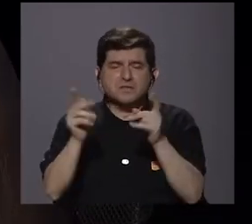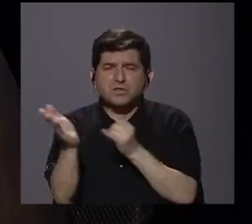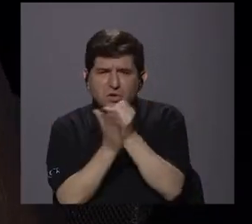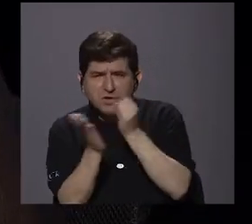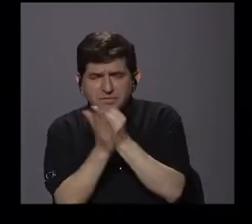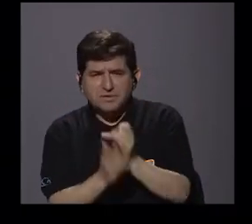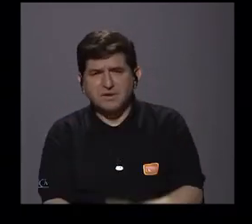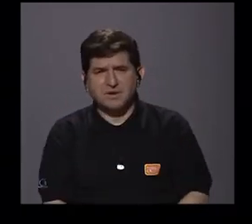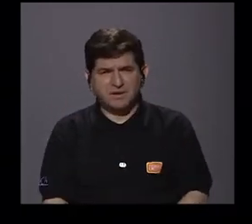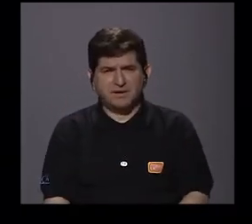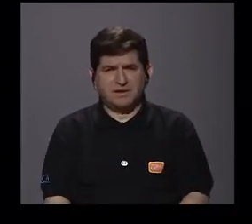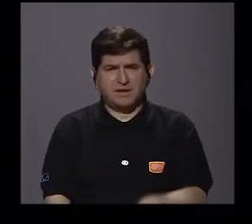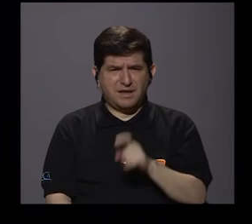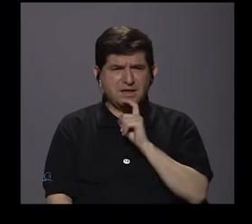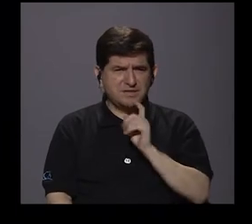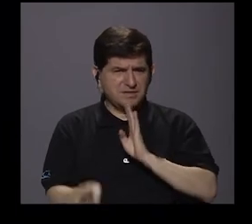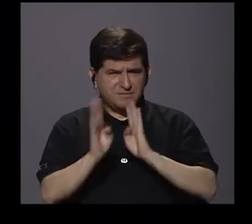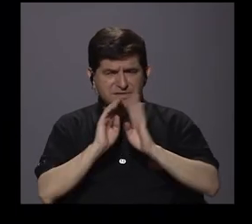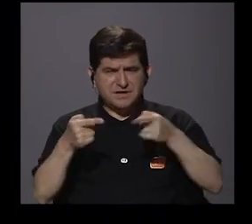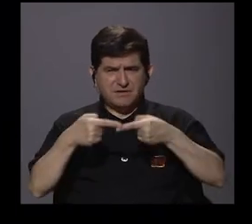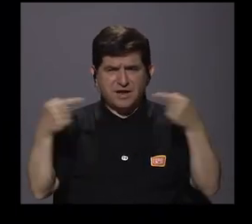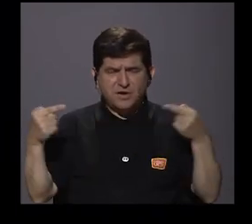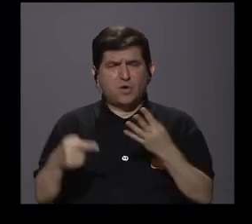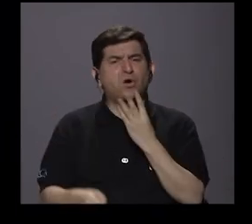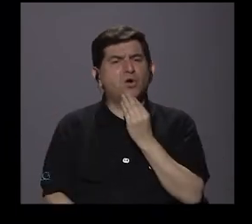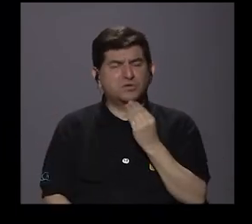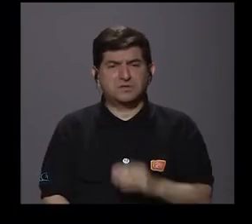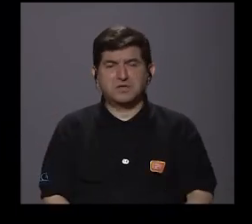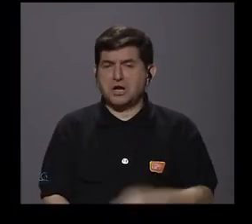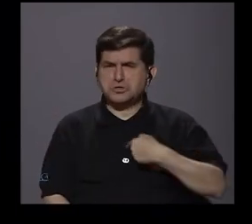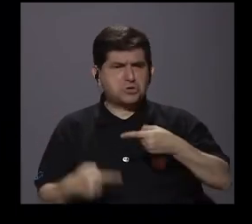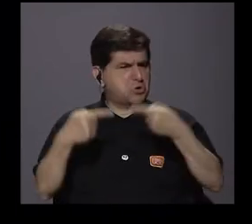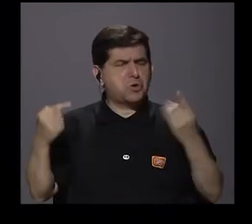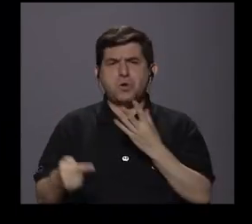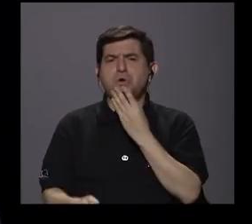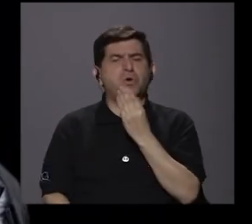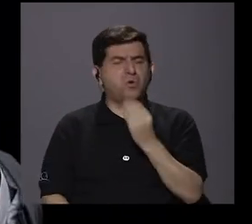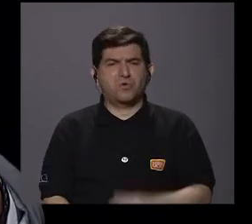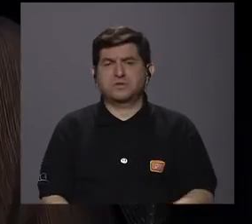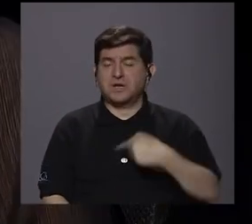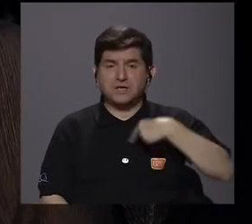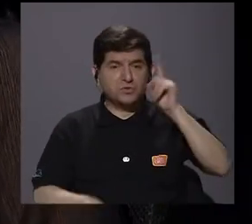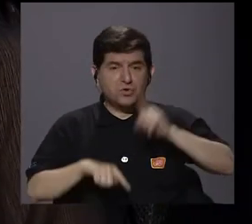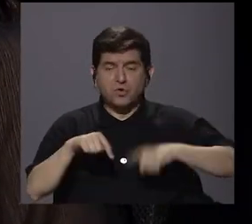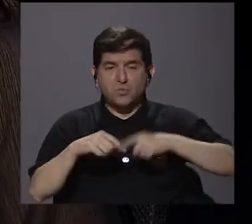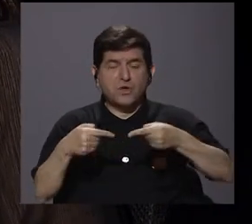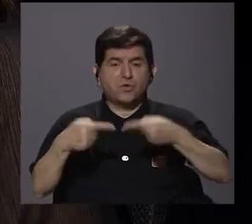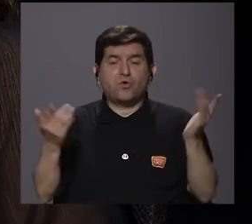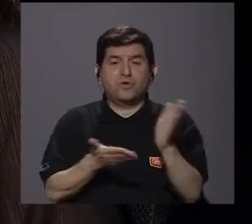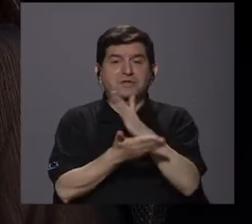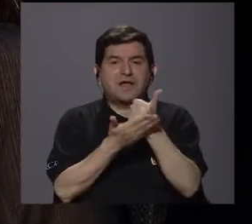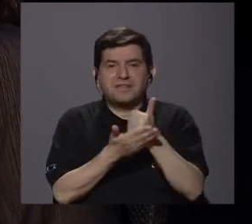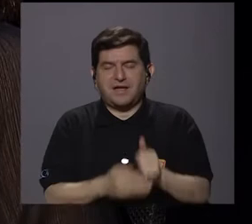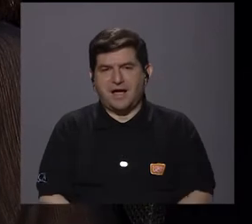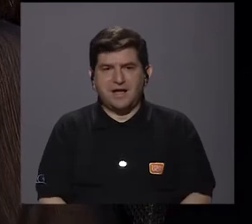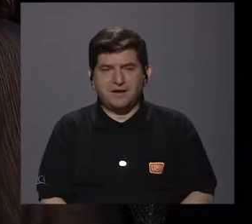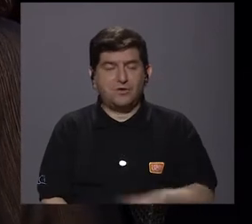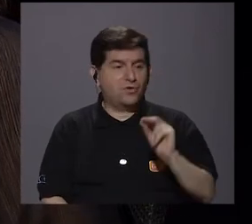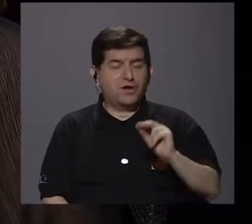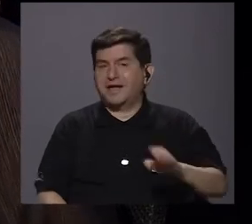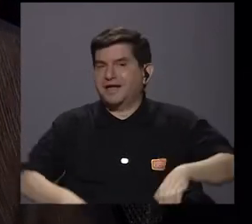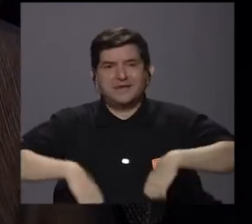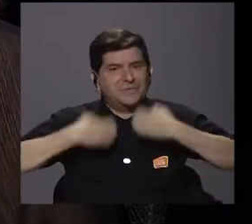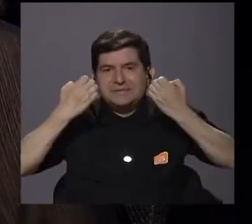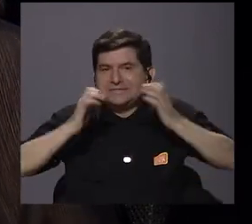que investigue. Es difícil hablar en contra de Israel, doña Tatiana. Yo no estoy en contra de Israel porque yo no puedo estar en contra de algo que simple y sencillamente